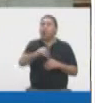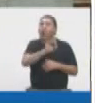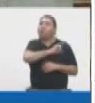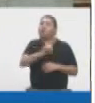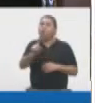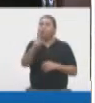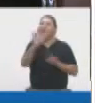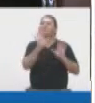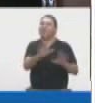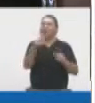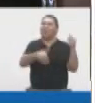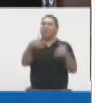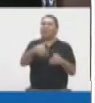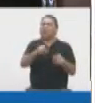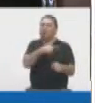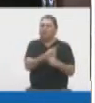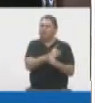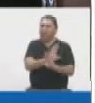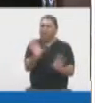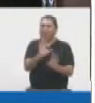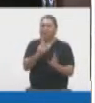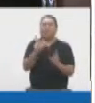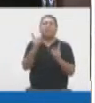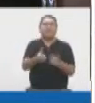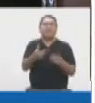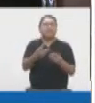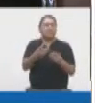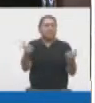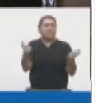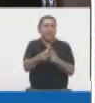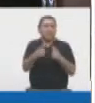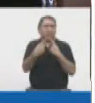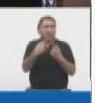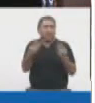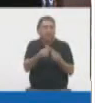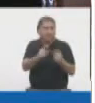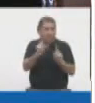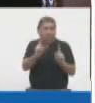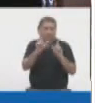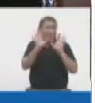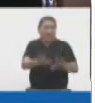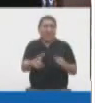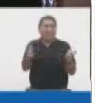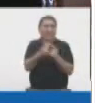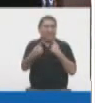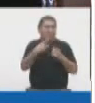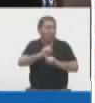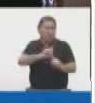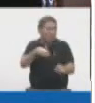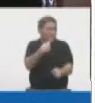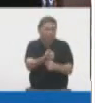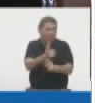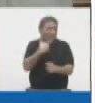tal vez por el envío de fondos y la pregunta es podrán seguir funcionando como lo hacían normalmente bueno en los entes que se